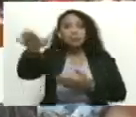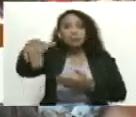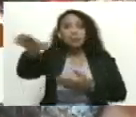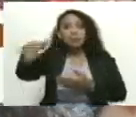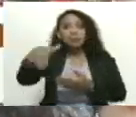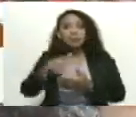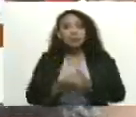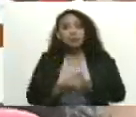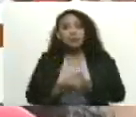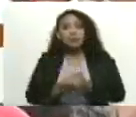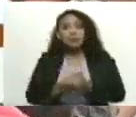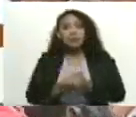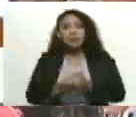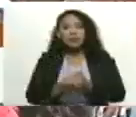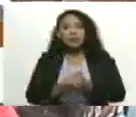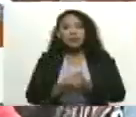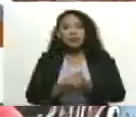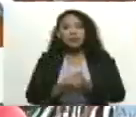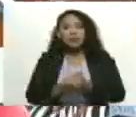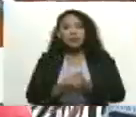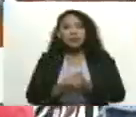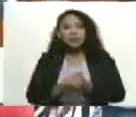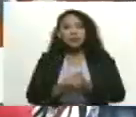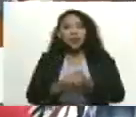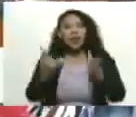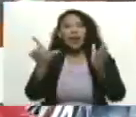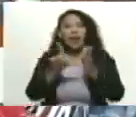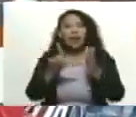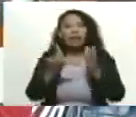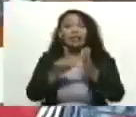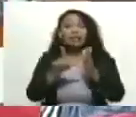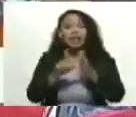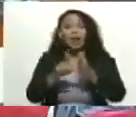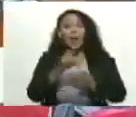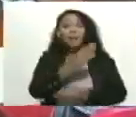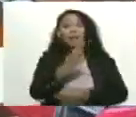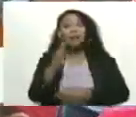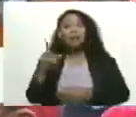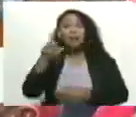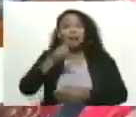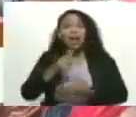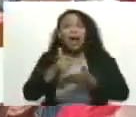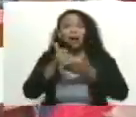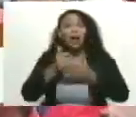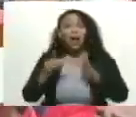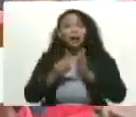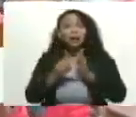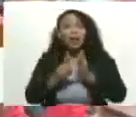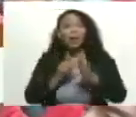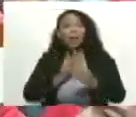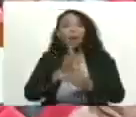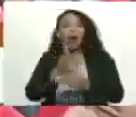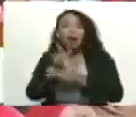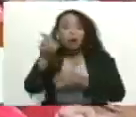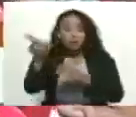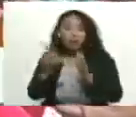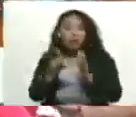Fíjate, él me dice aquí, ve, Liceo Bicentenario, que necesita ayuda en el liceo. Pues vamos para el Liceo